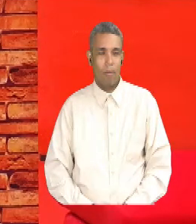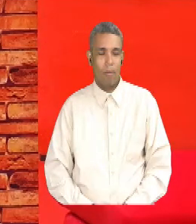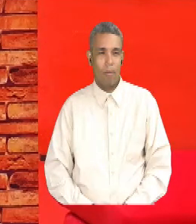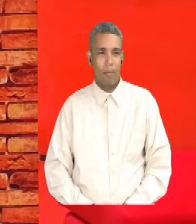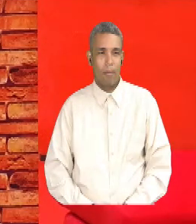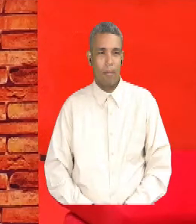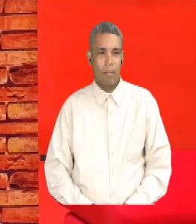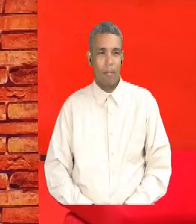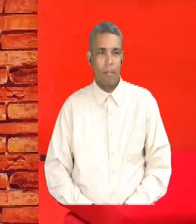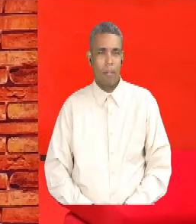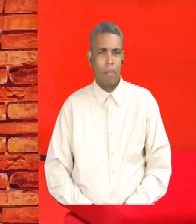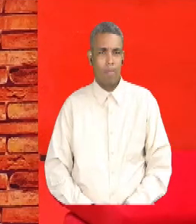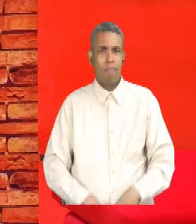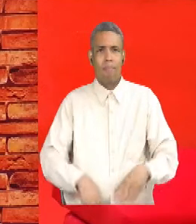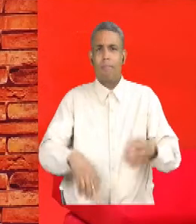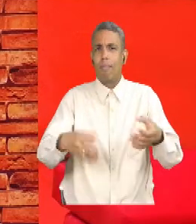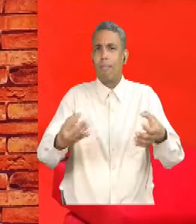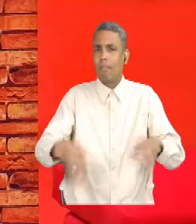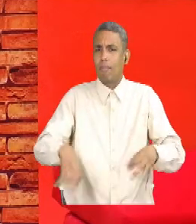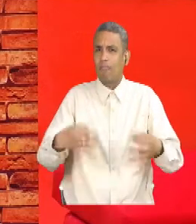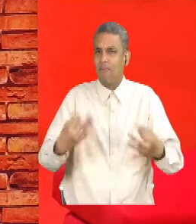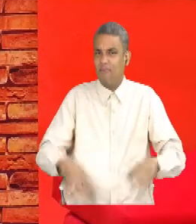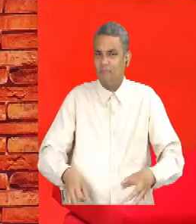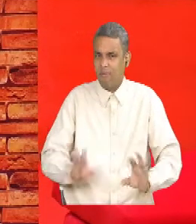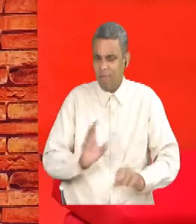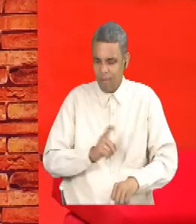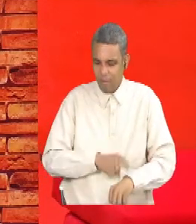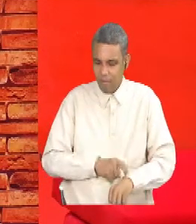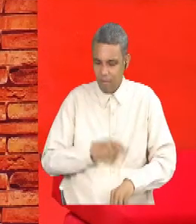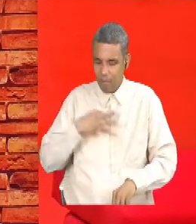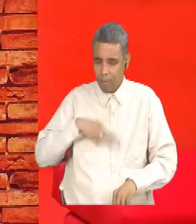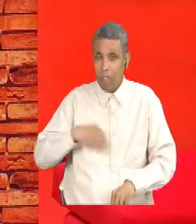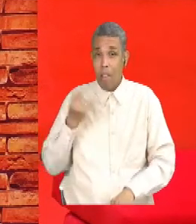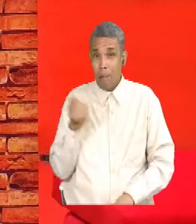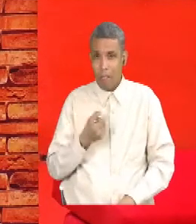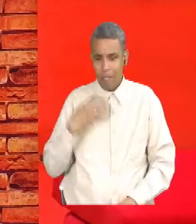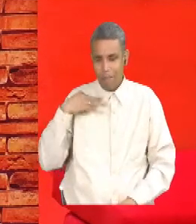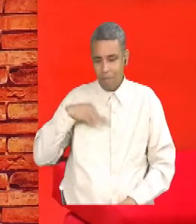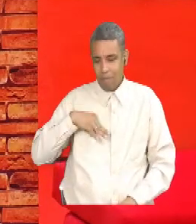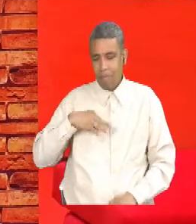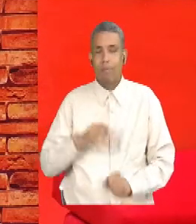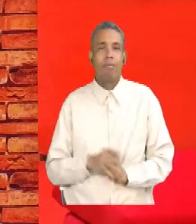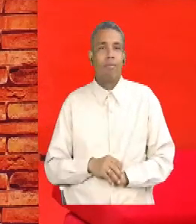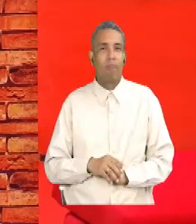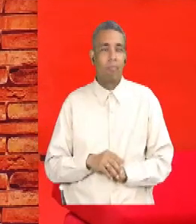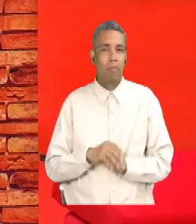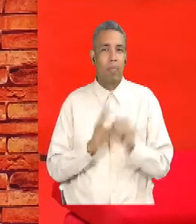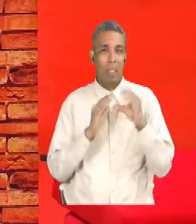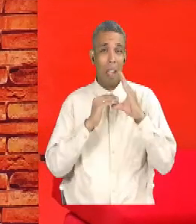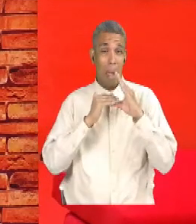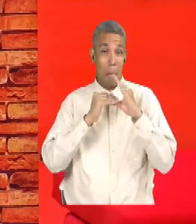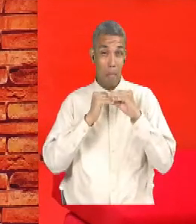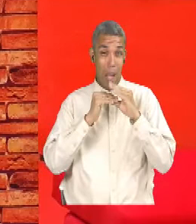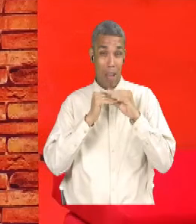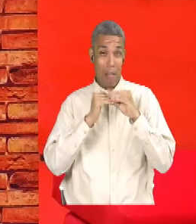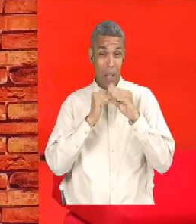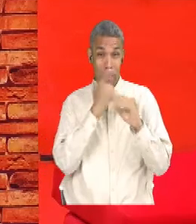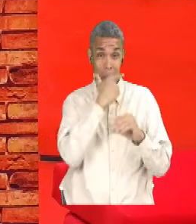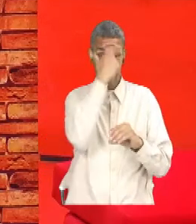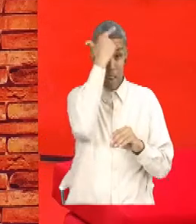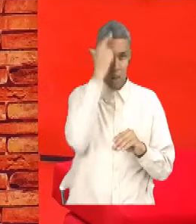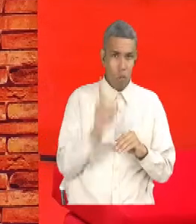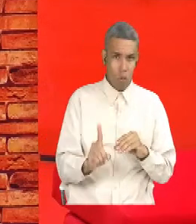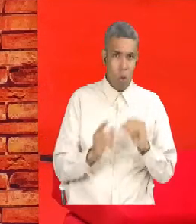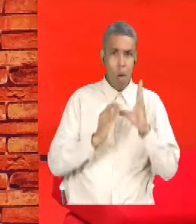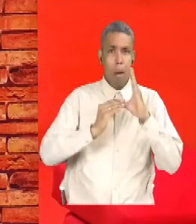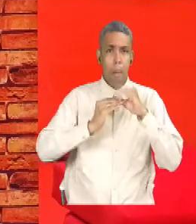Una receta súper sencilla, rápida y muy económica. La idea es que lo utilicemos con pan integral, ya que el pan integral